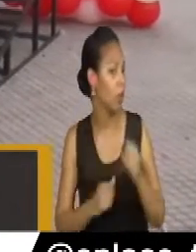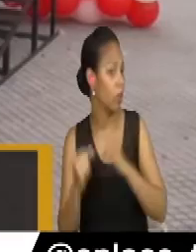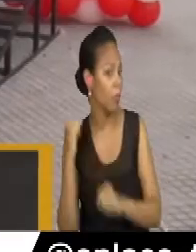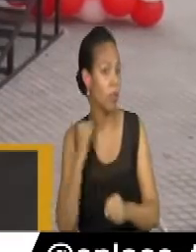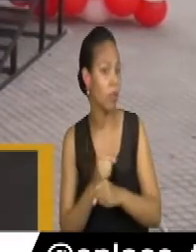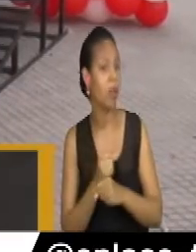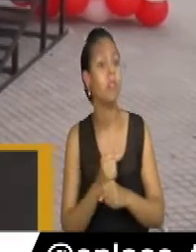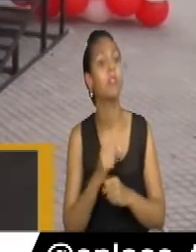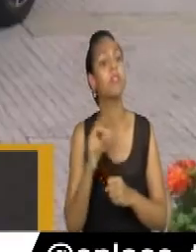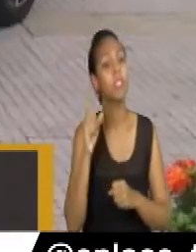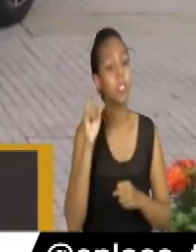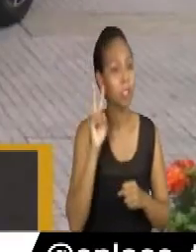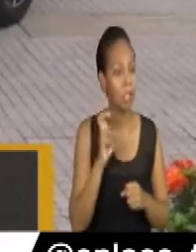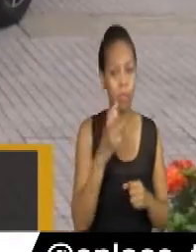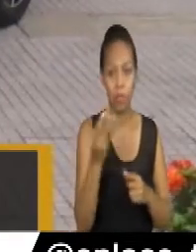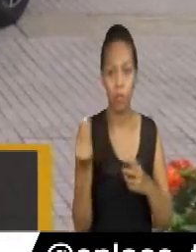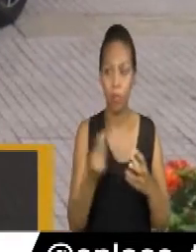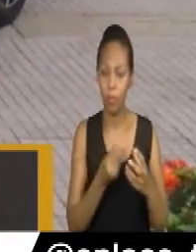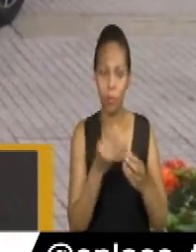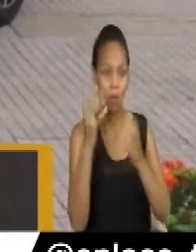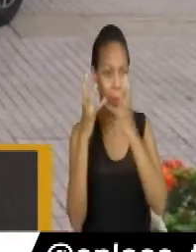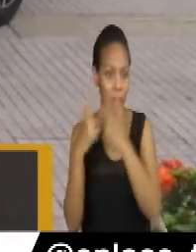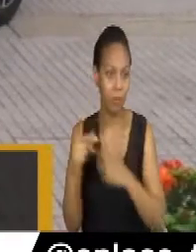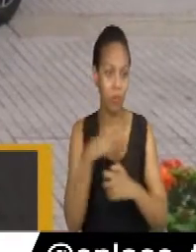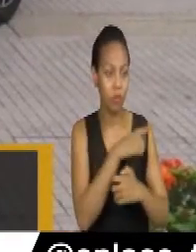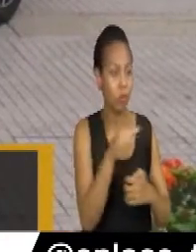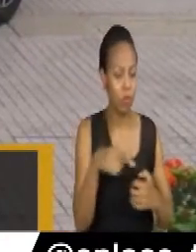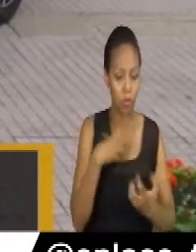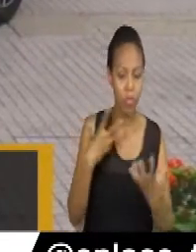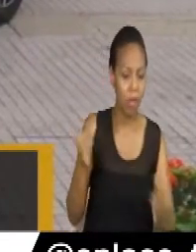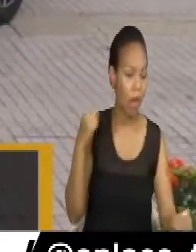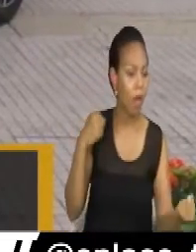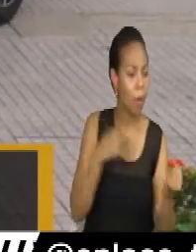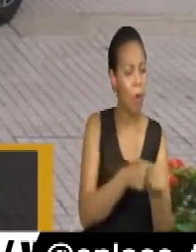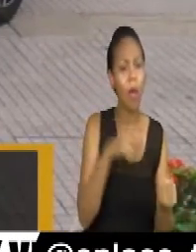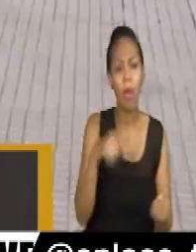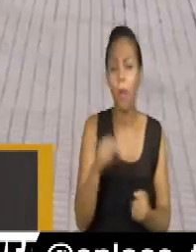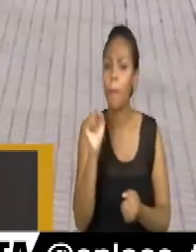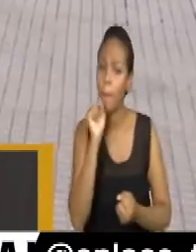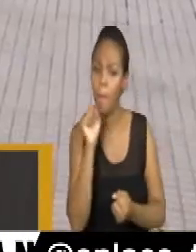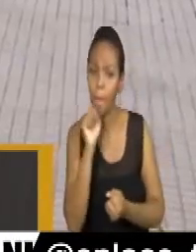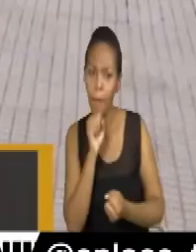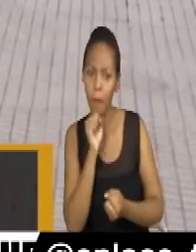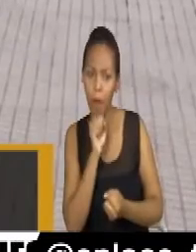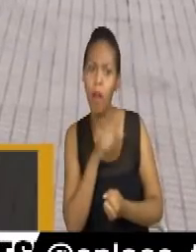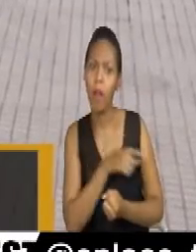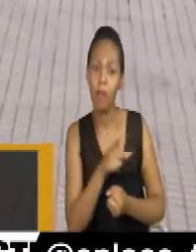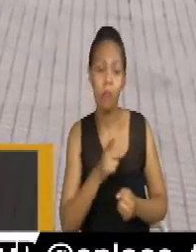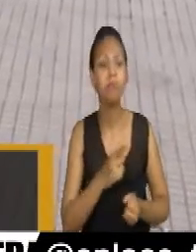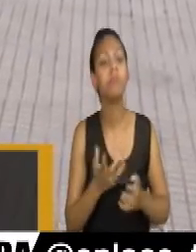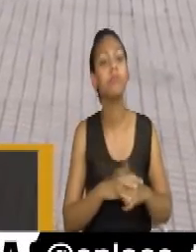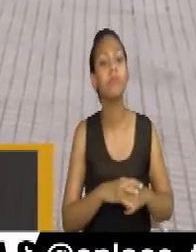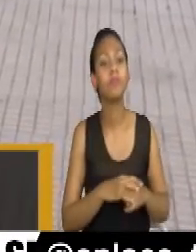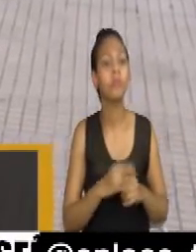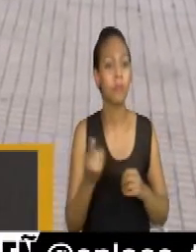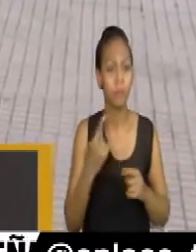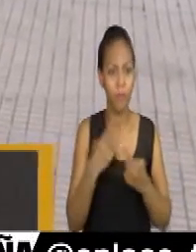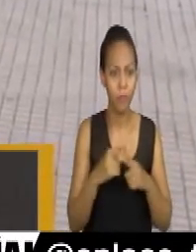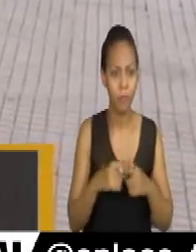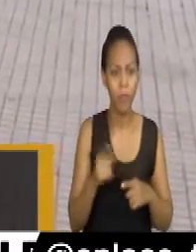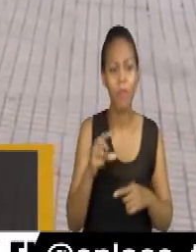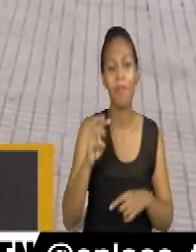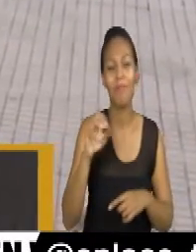7 concesionarios, los concesionarios siguen creyendo en Barranca Bermeja, nos vienen a acompañar, tenemos marcas Dodge, Jeep,